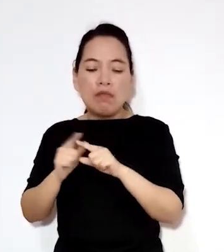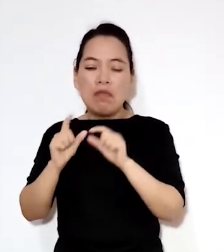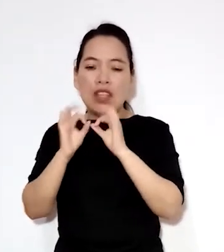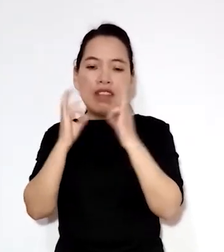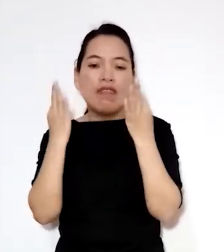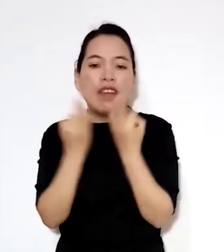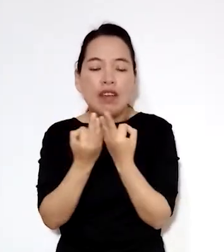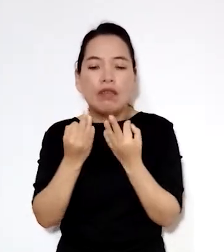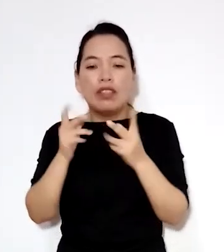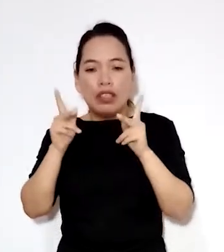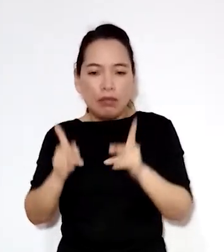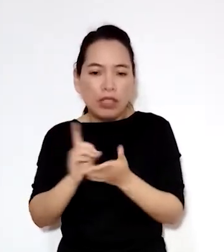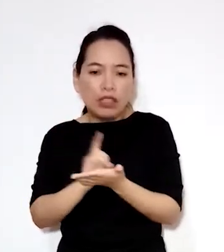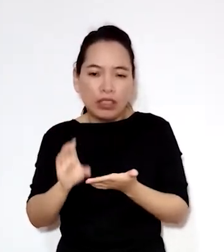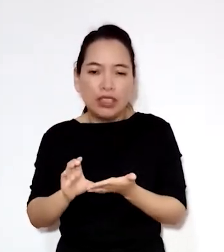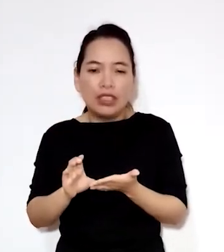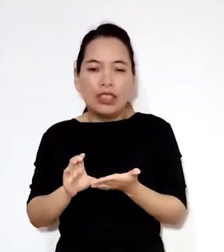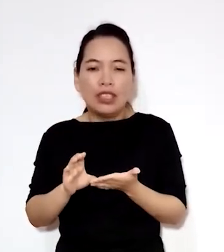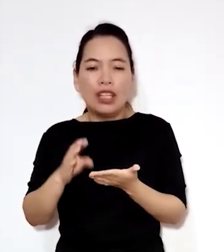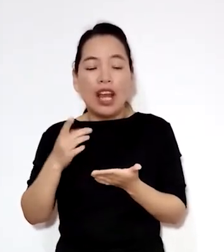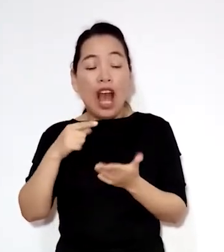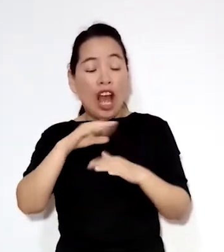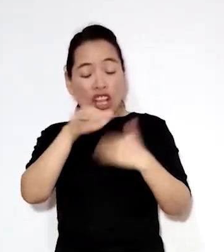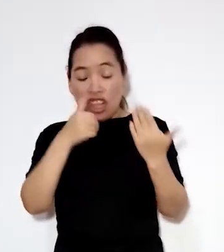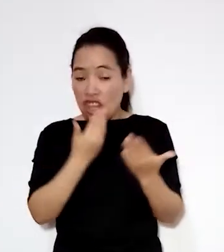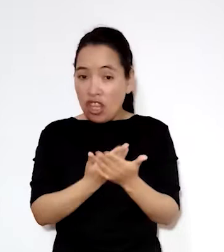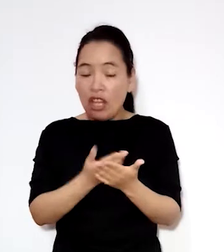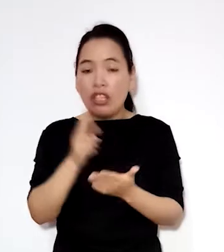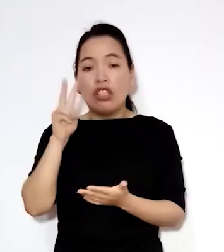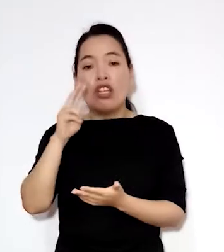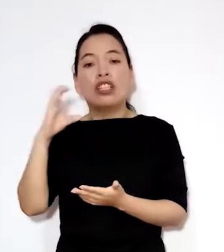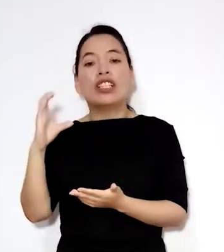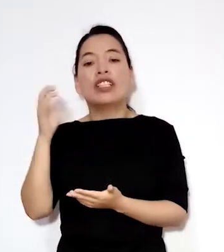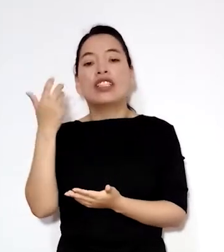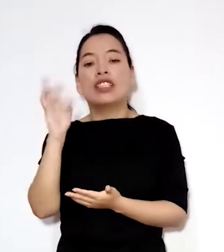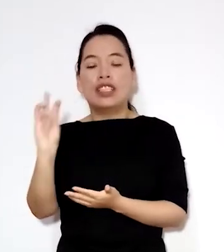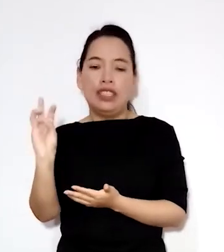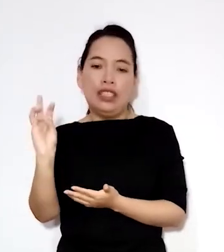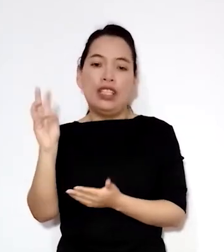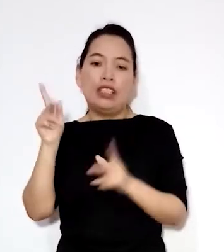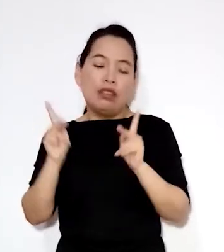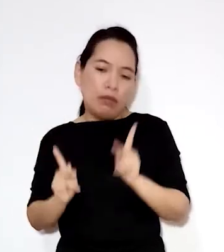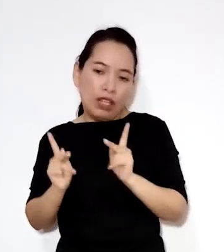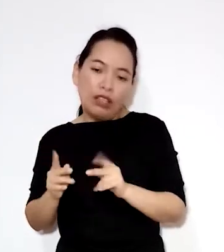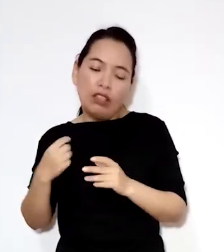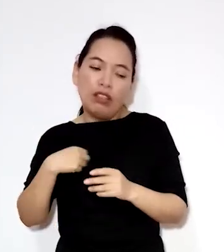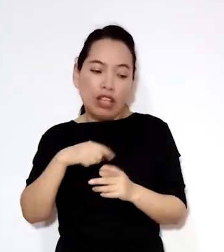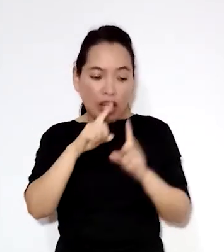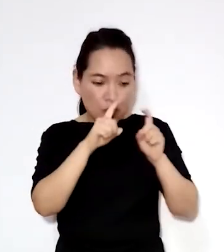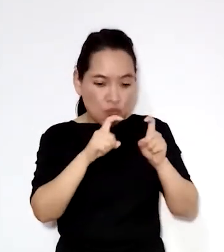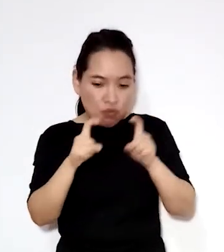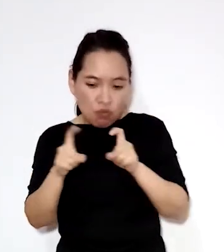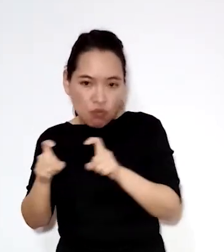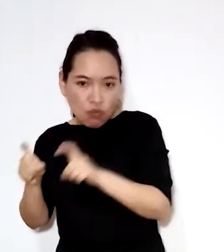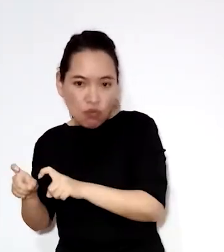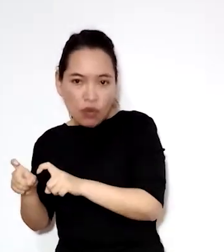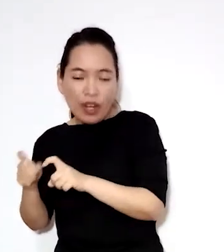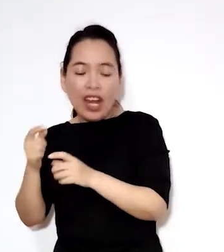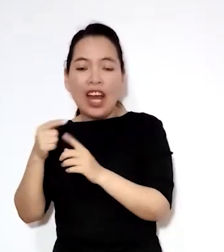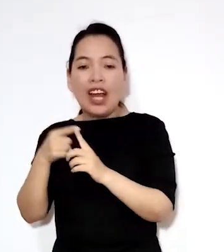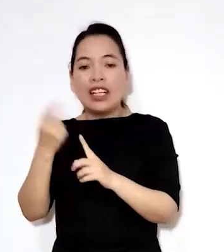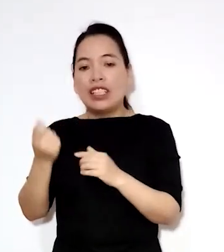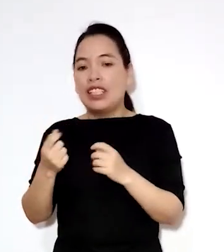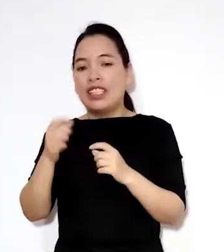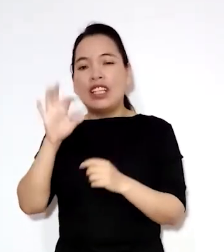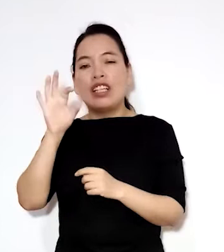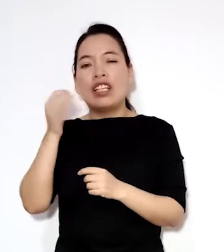discapacidad. En el total fueron 216 personas y organizaciones consultadas de 19 países que